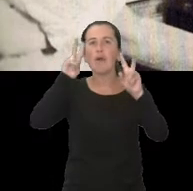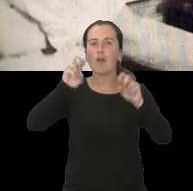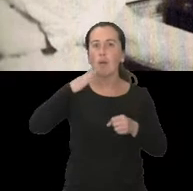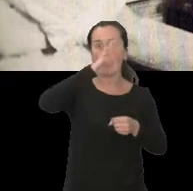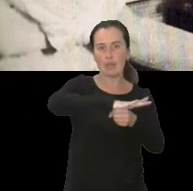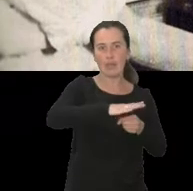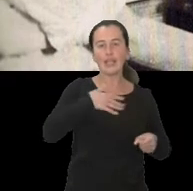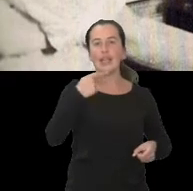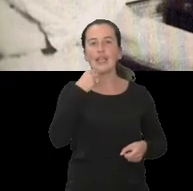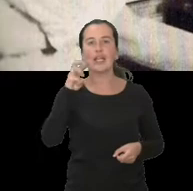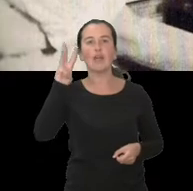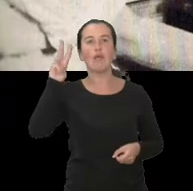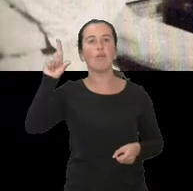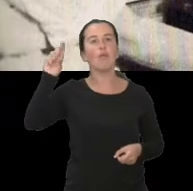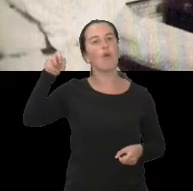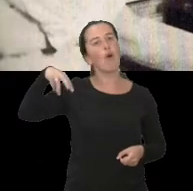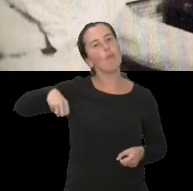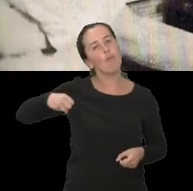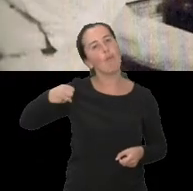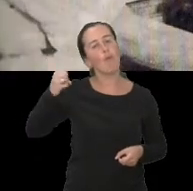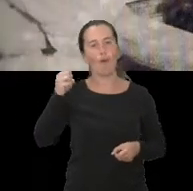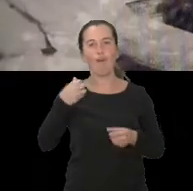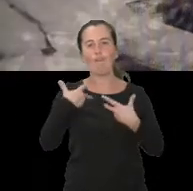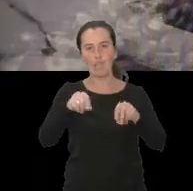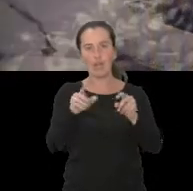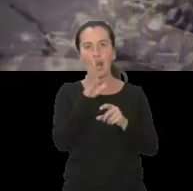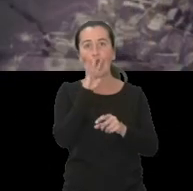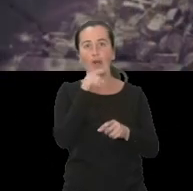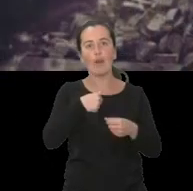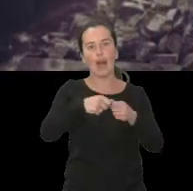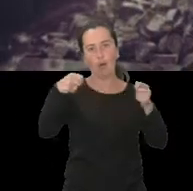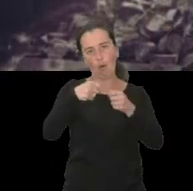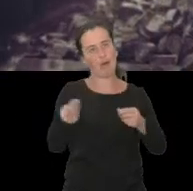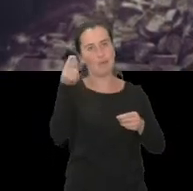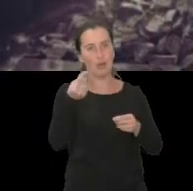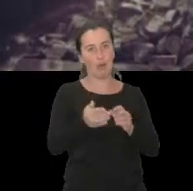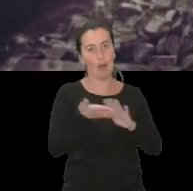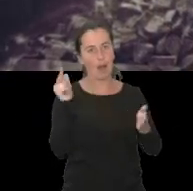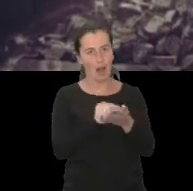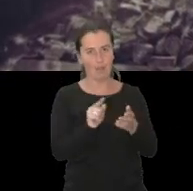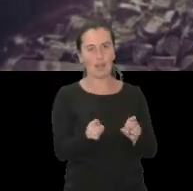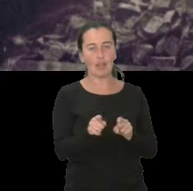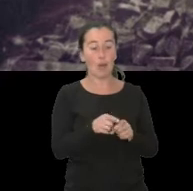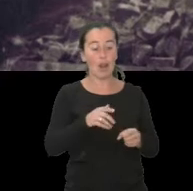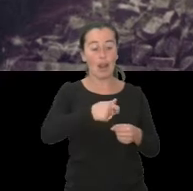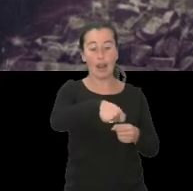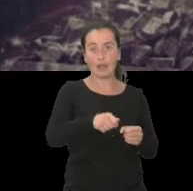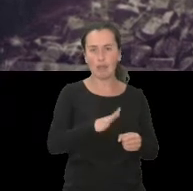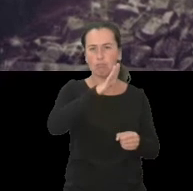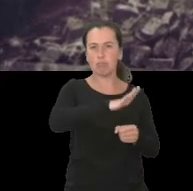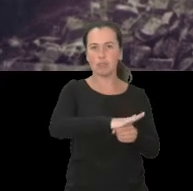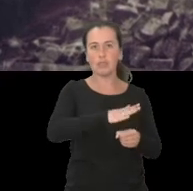el plomo por la goma y acelera la producción notablemente. Una vez cerrada la